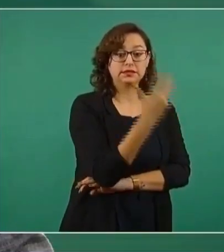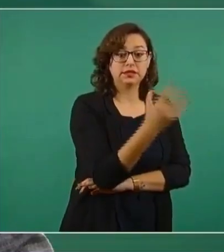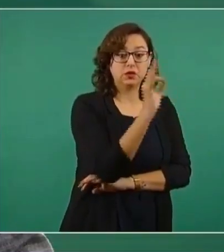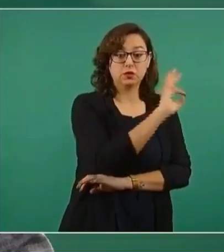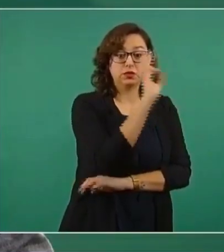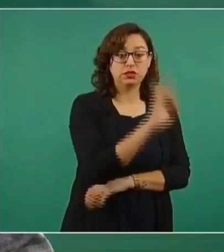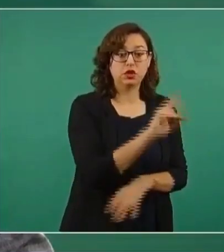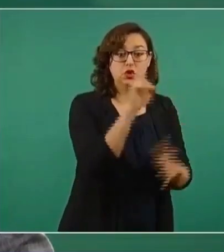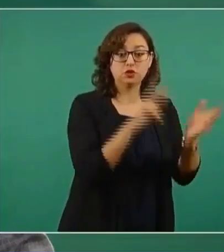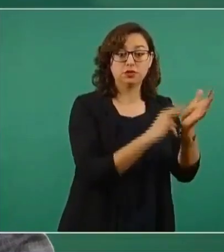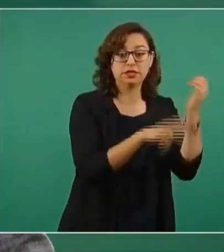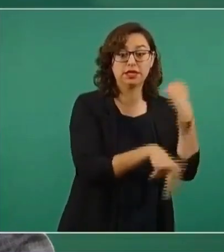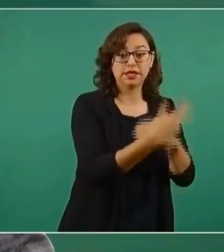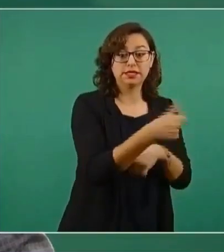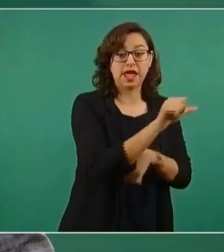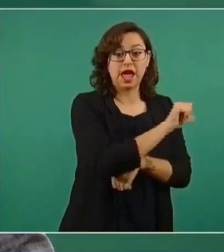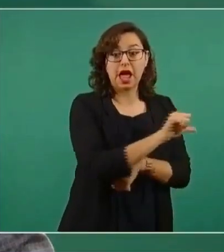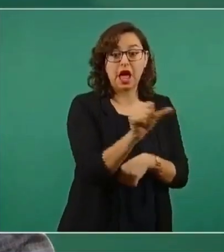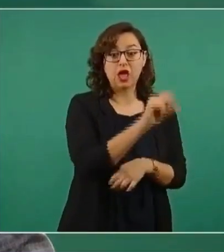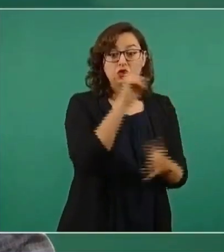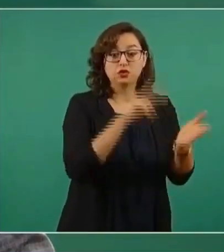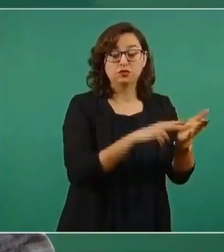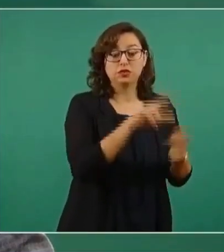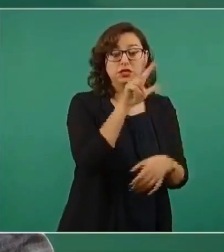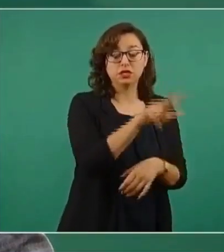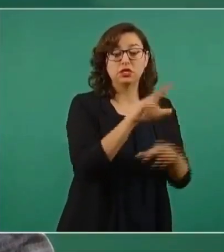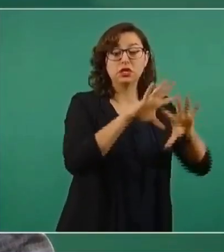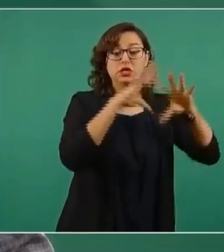a 2018 con un monto de